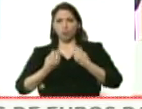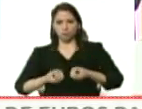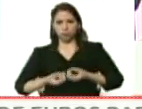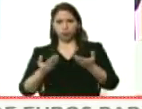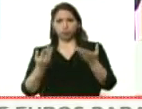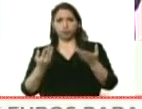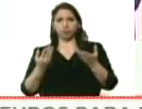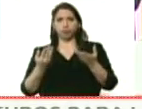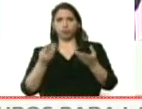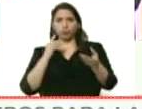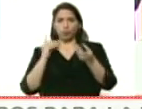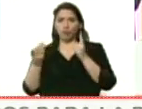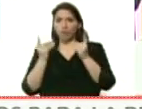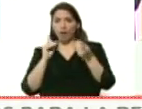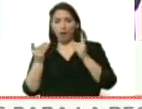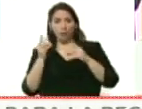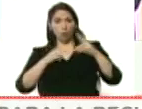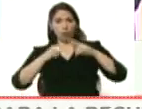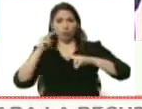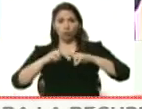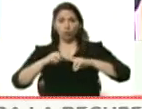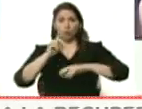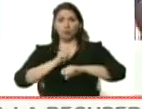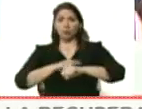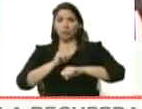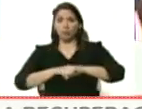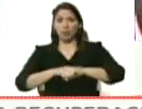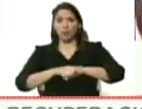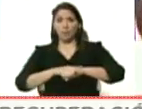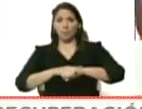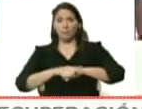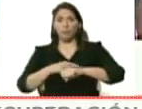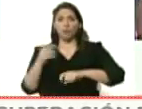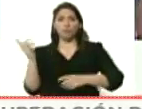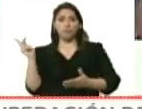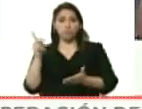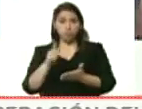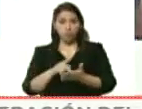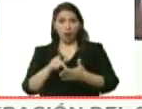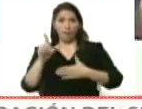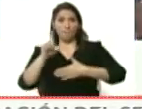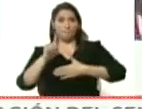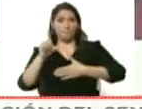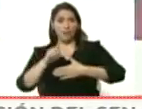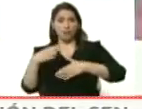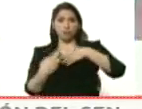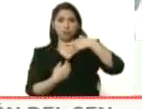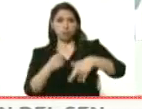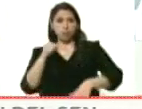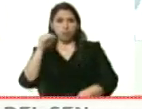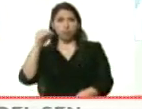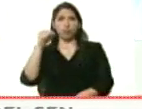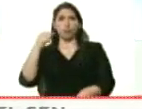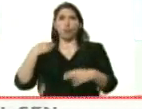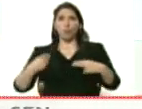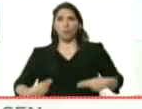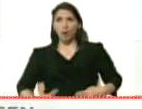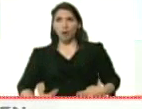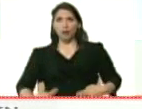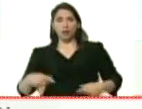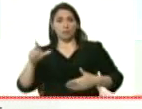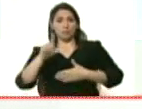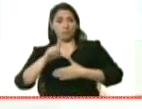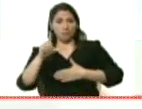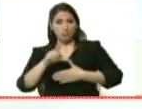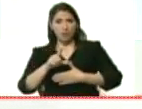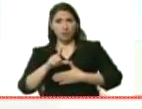construcción de los tiempos por venir, de la América revolucionaria, de la América humana, de la América que pregona el verdadero